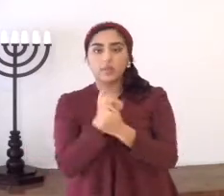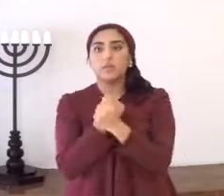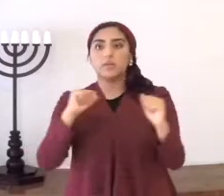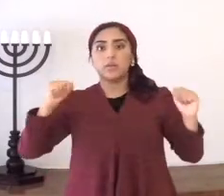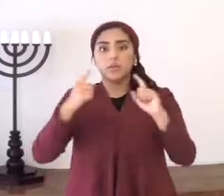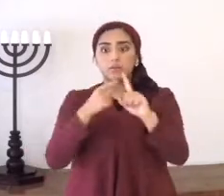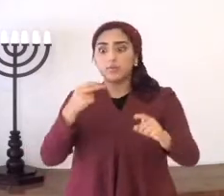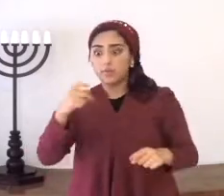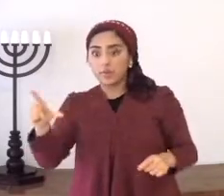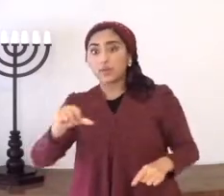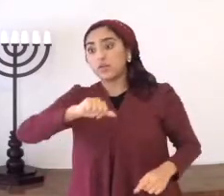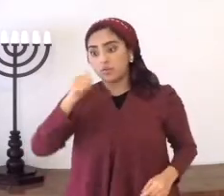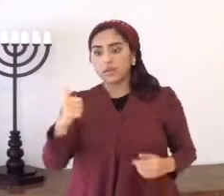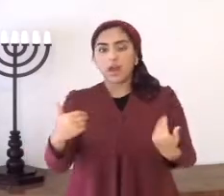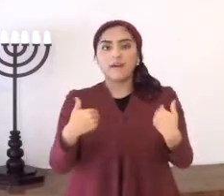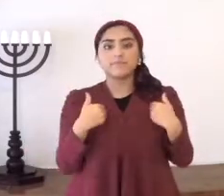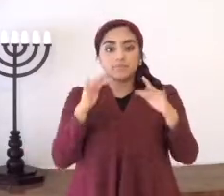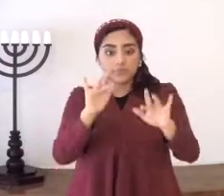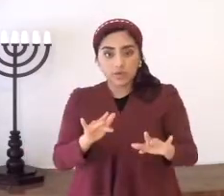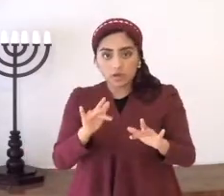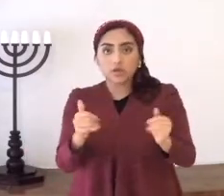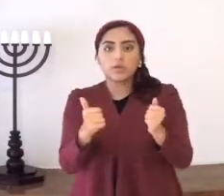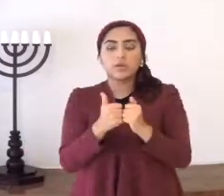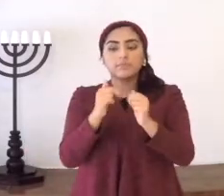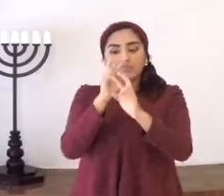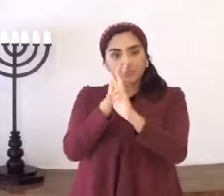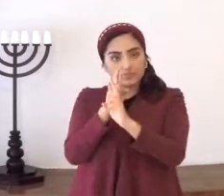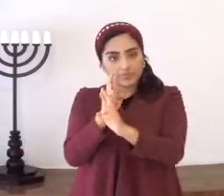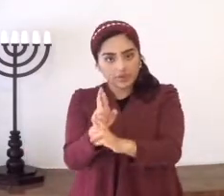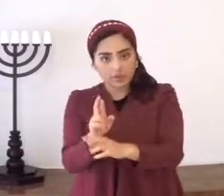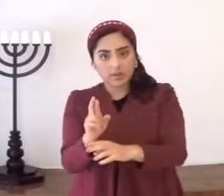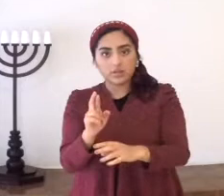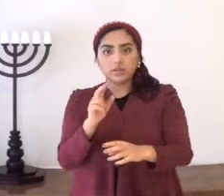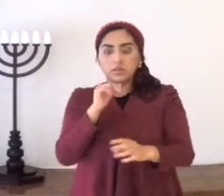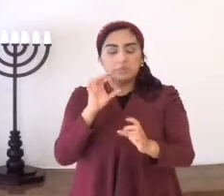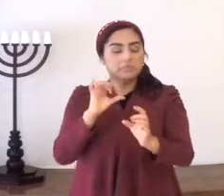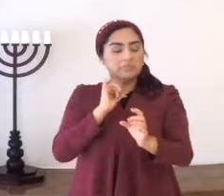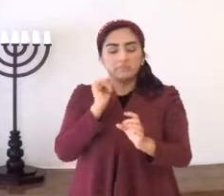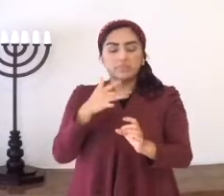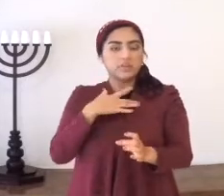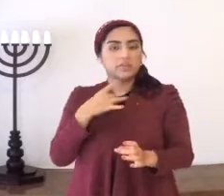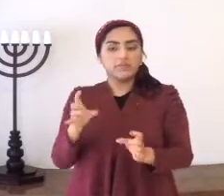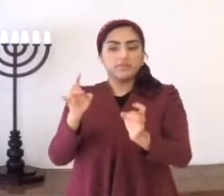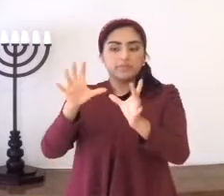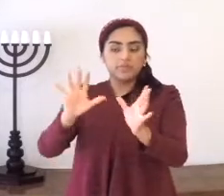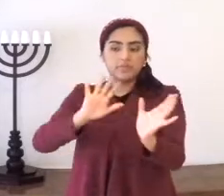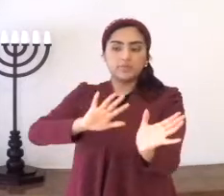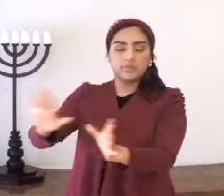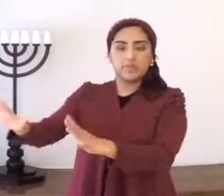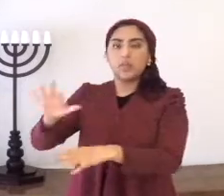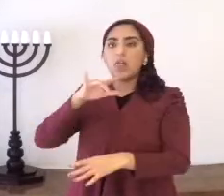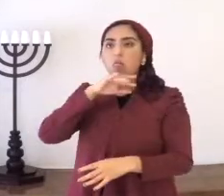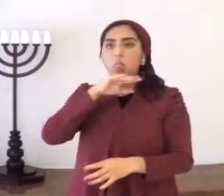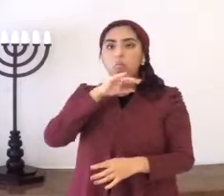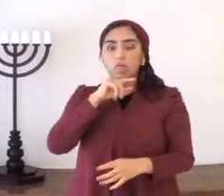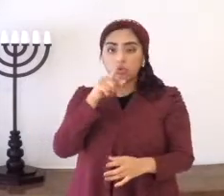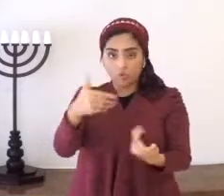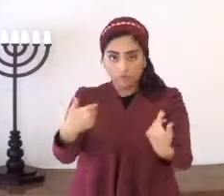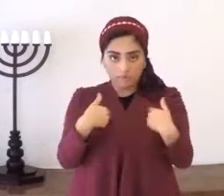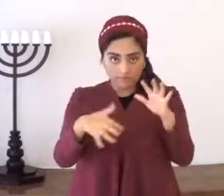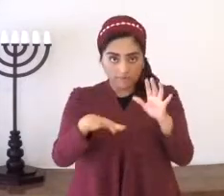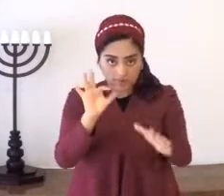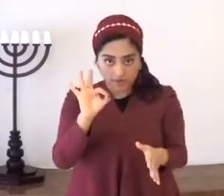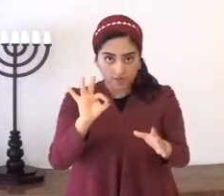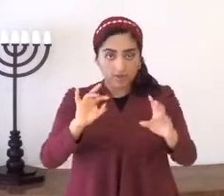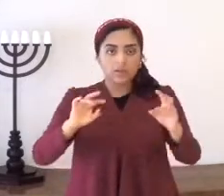dice, a otros salvad arrebatándolos del fuego y de otros tener rajem con temor, aborreciendo aún la ropa contaminada por su carne, y